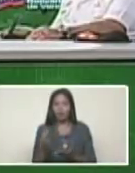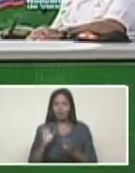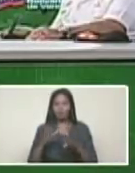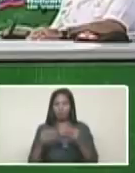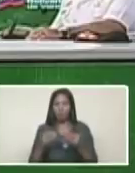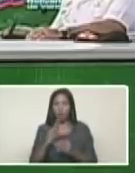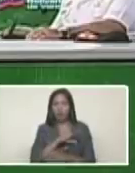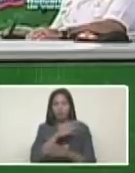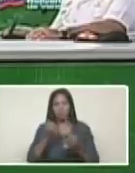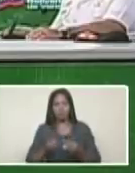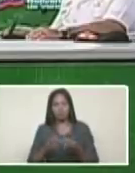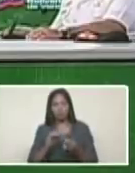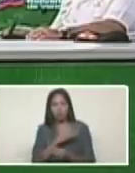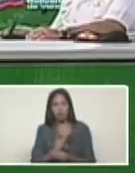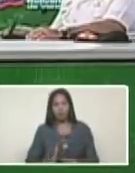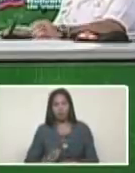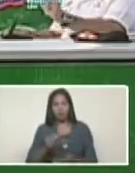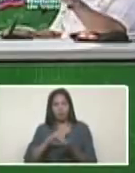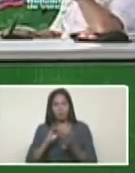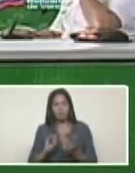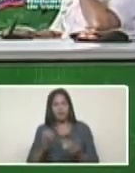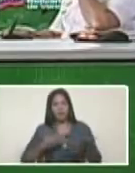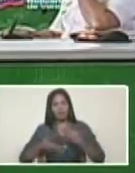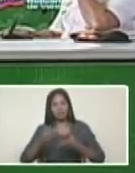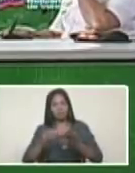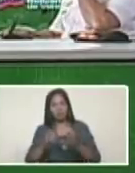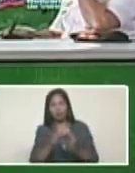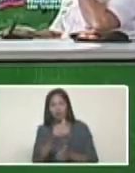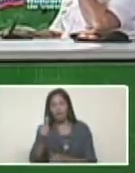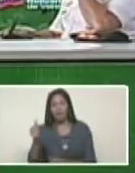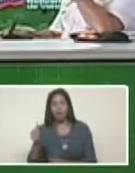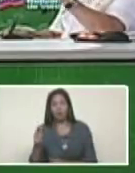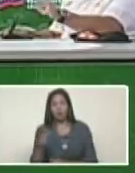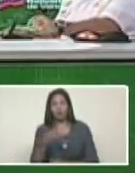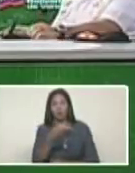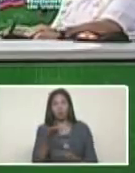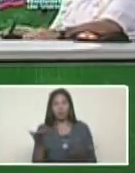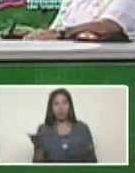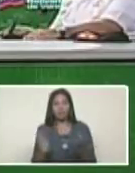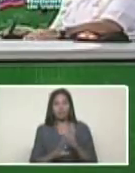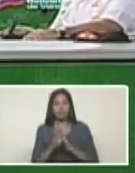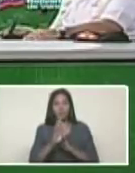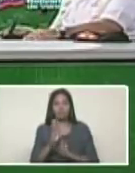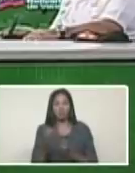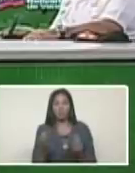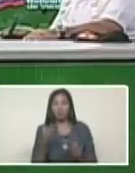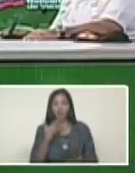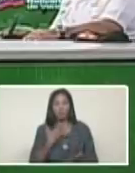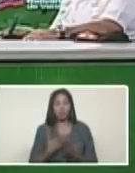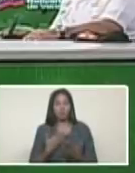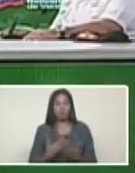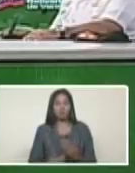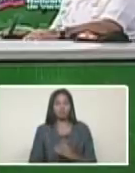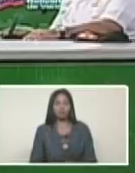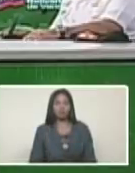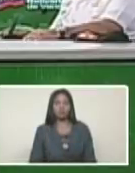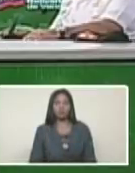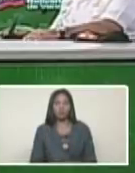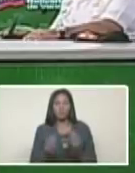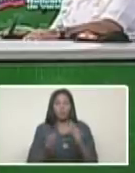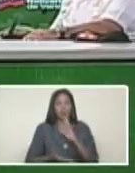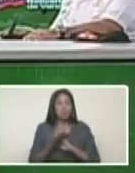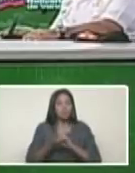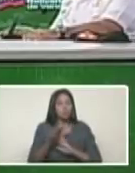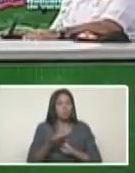el poder de la presidencia de la República al servicio de ustedes, al servicio del desarrollo. Muy importante el tema comunicacional,